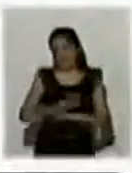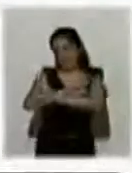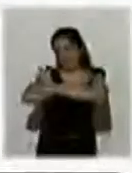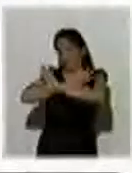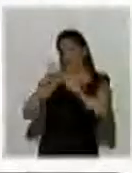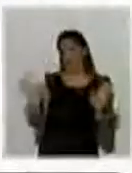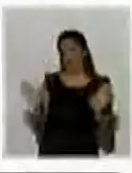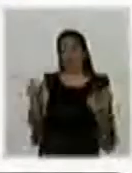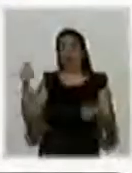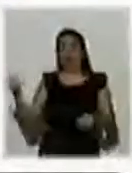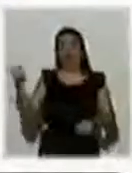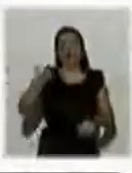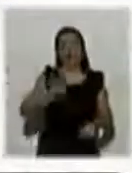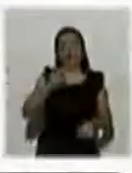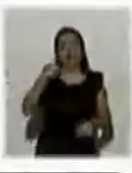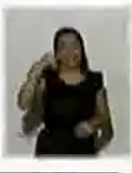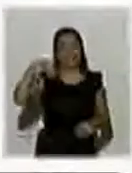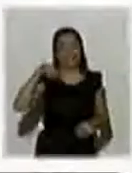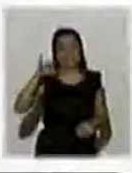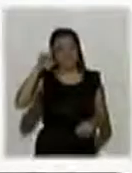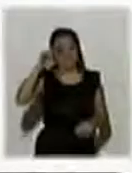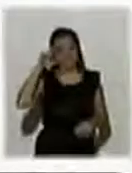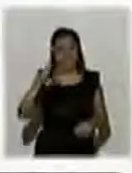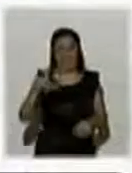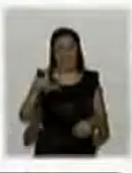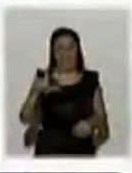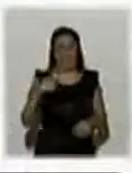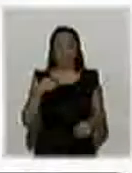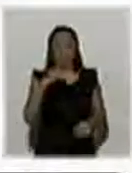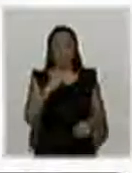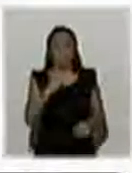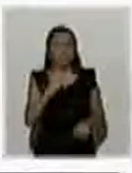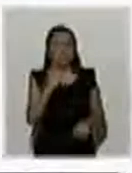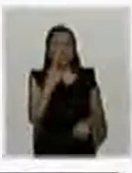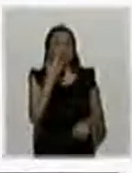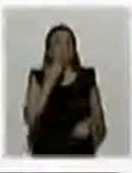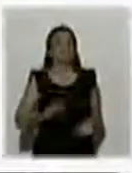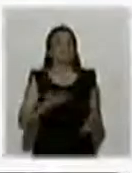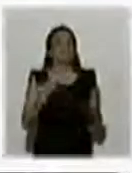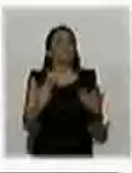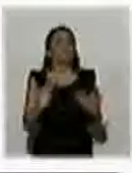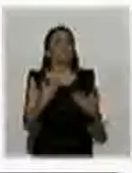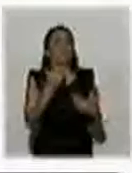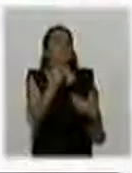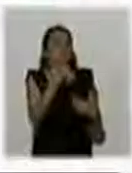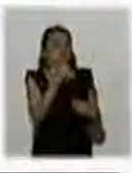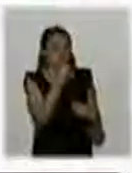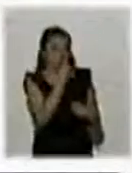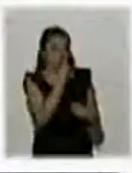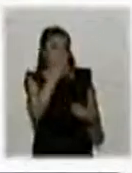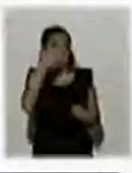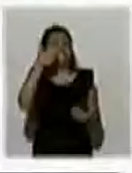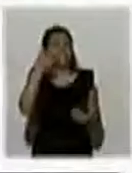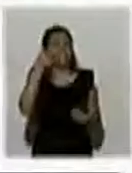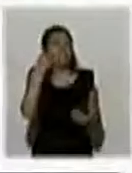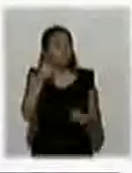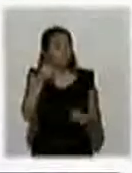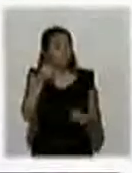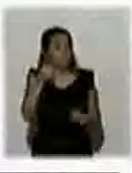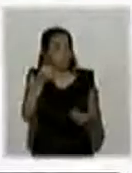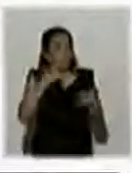INDEC que una persona puede comer con 6 pesos por día. Yo pregunto si esa asignación de recursos